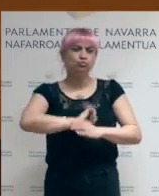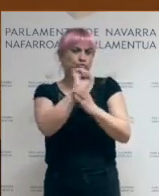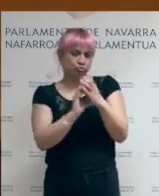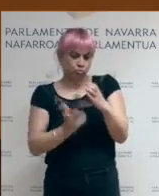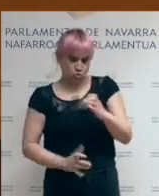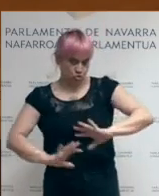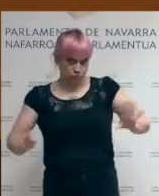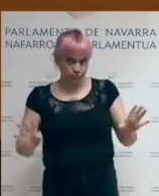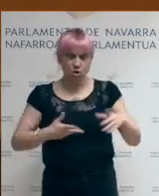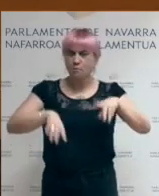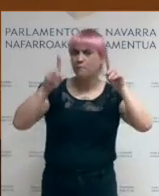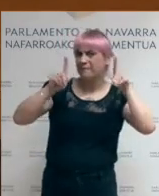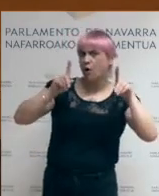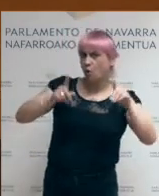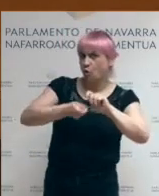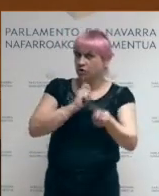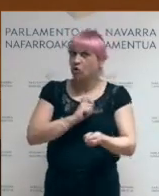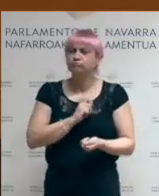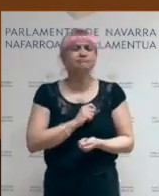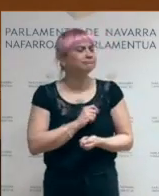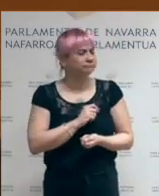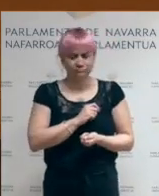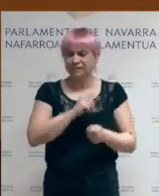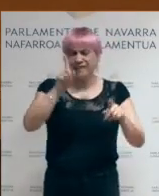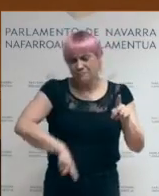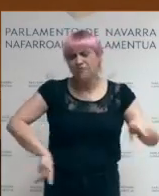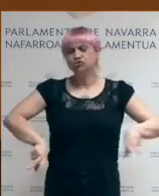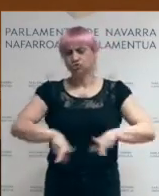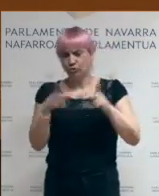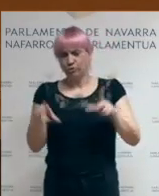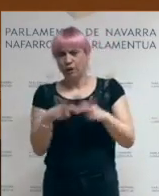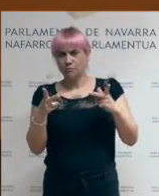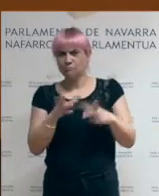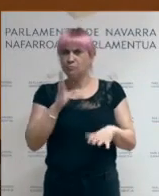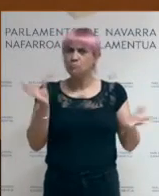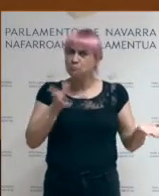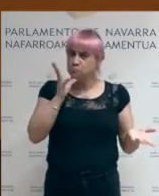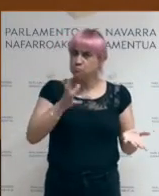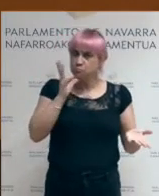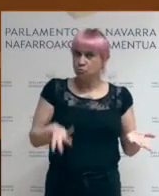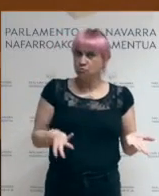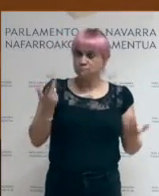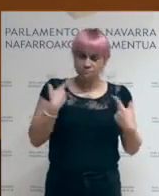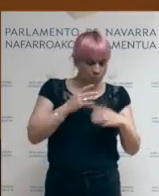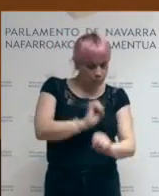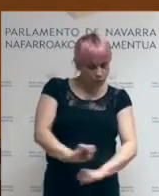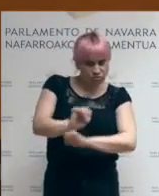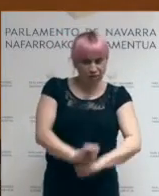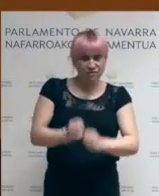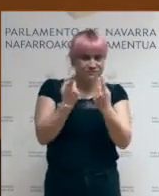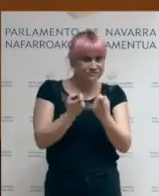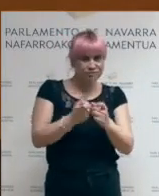pedagógico, sino también social, lo que es aún peor. ¿Saben por qué? Porque no protege a quien más lo necesita, porque no dota